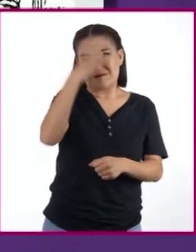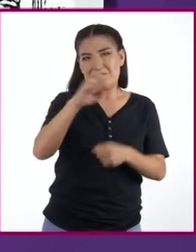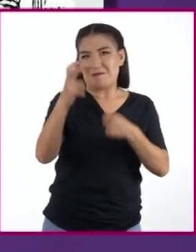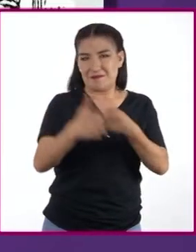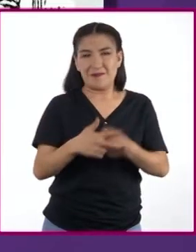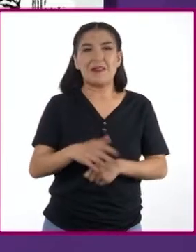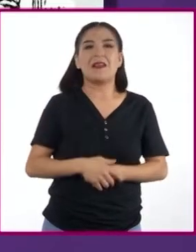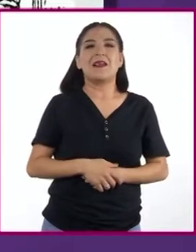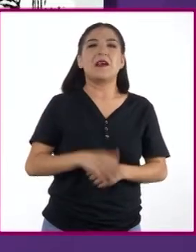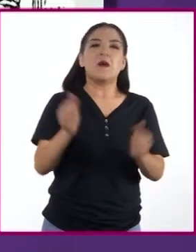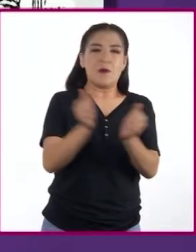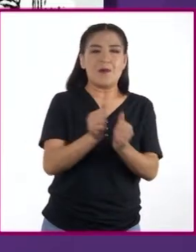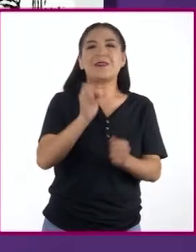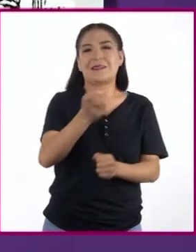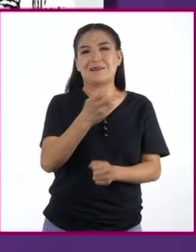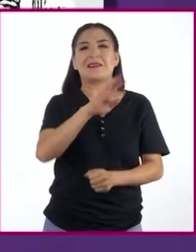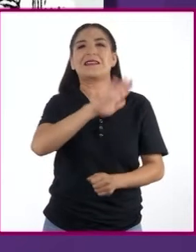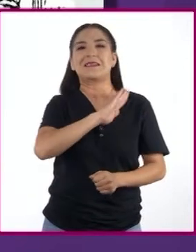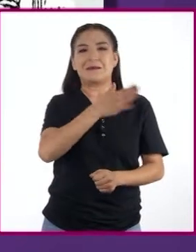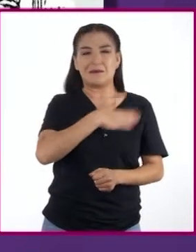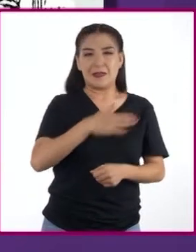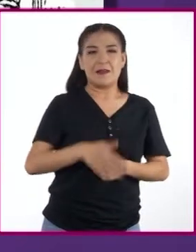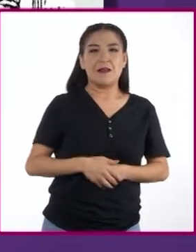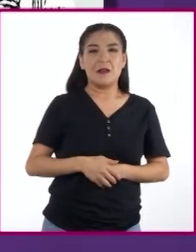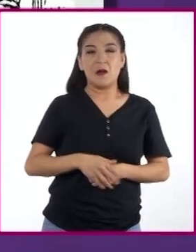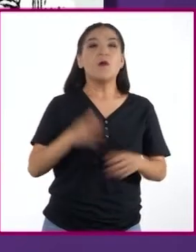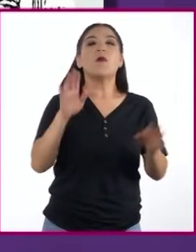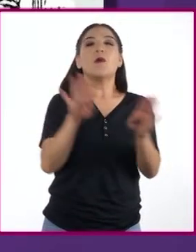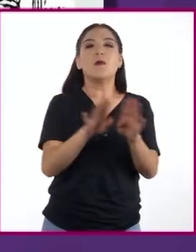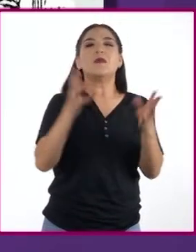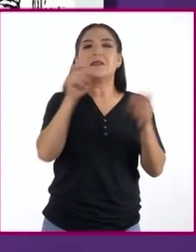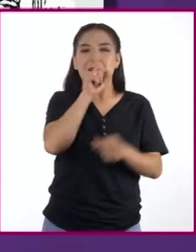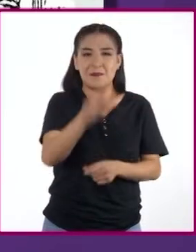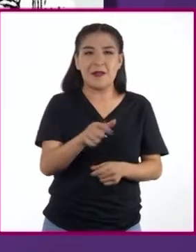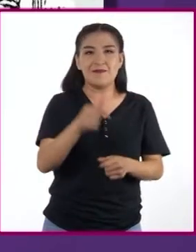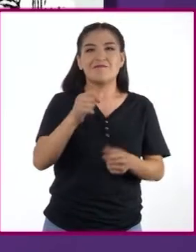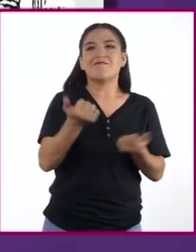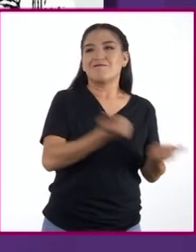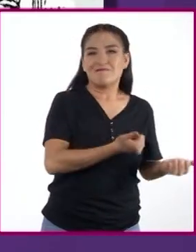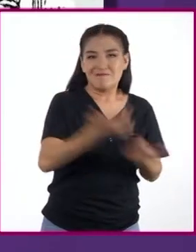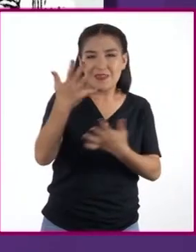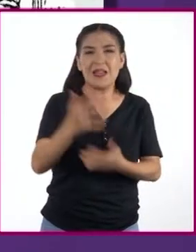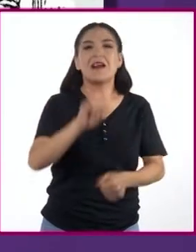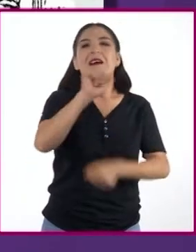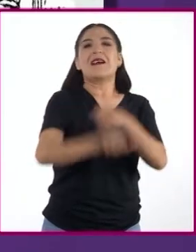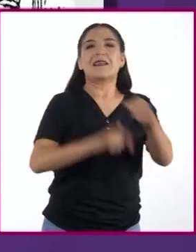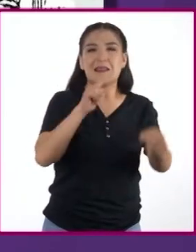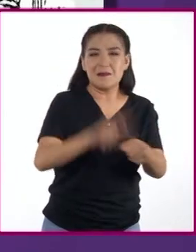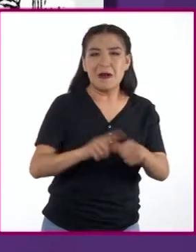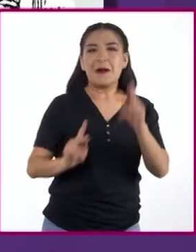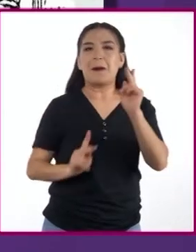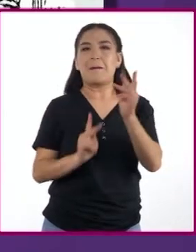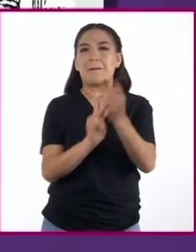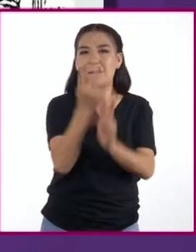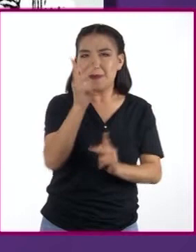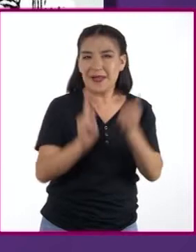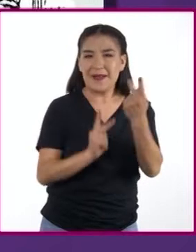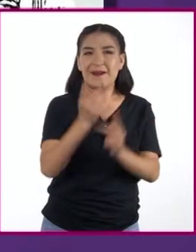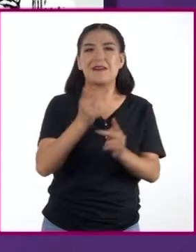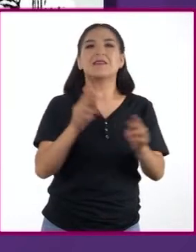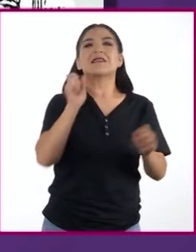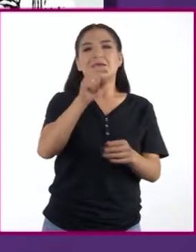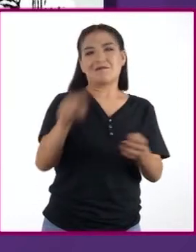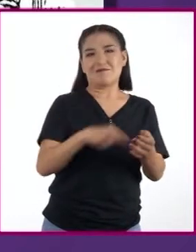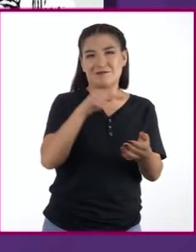España. También activaron el traslado de animales, plantas y objetos europeos a